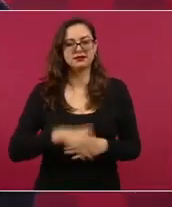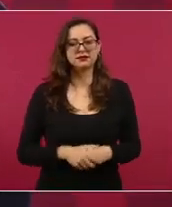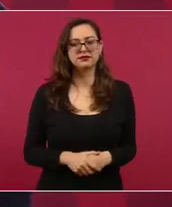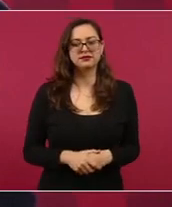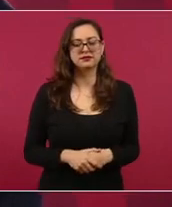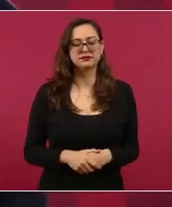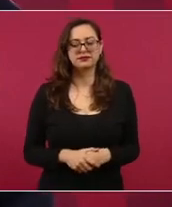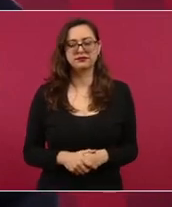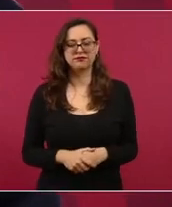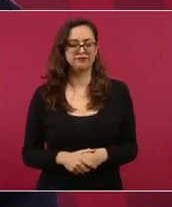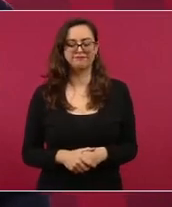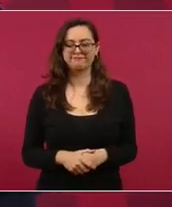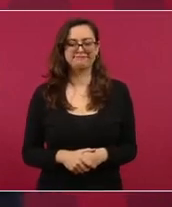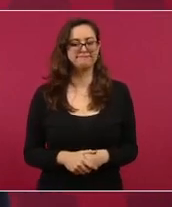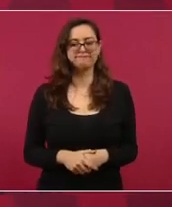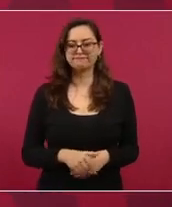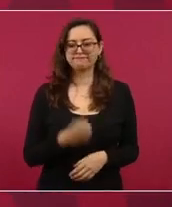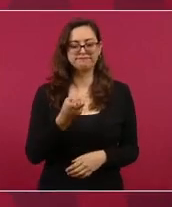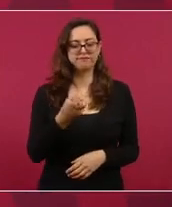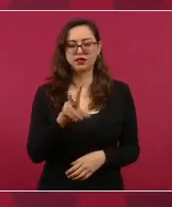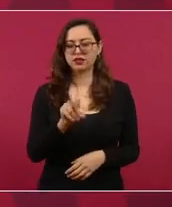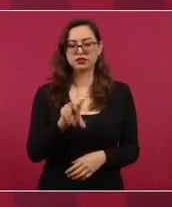un poco lo que